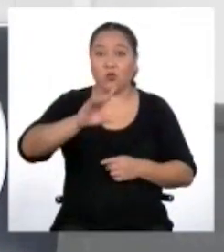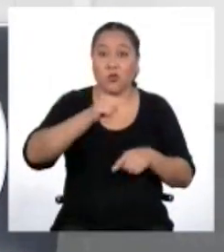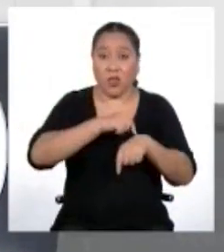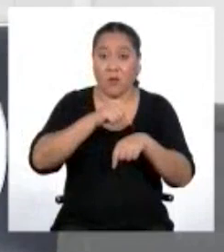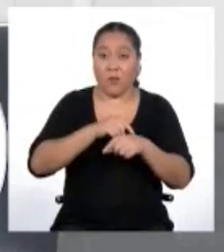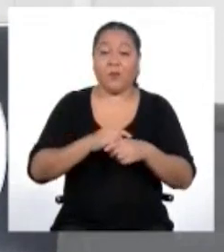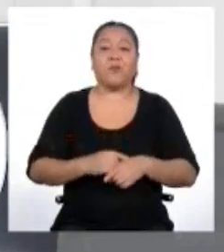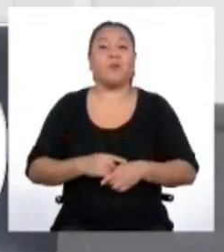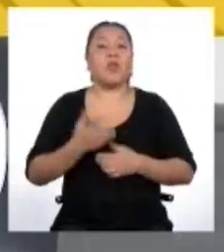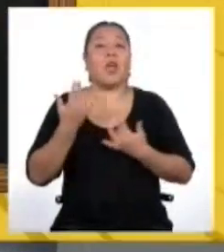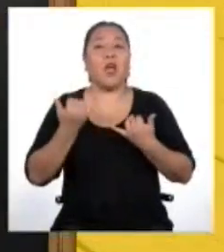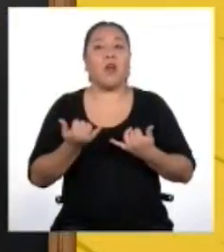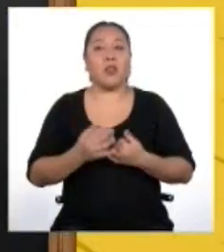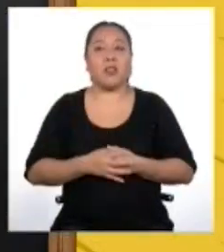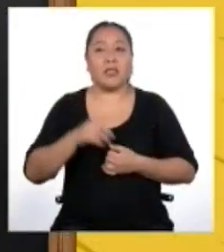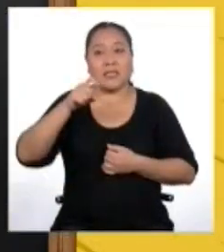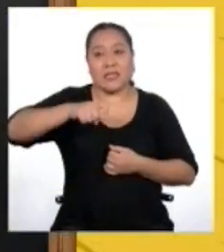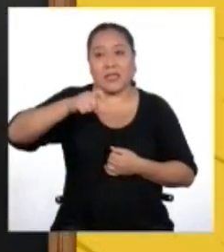ten en cuenta